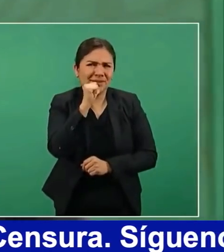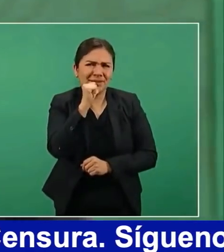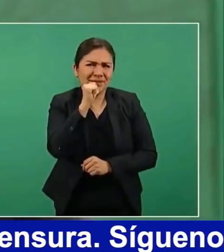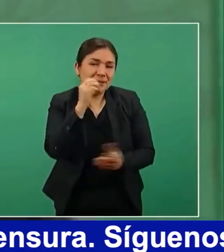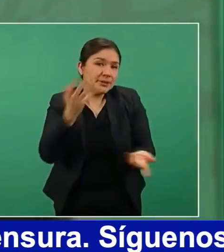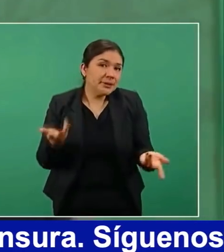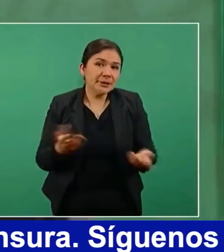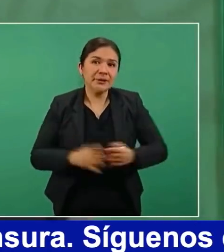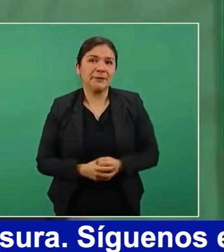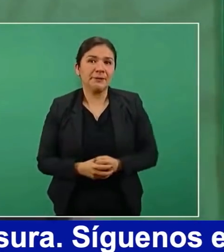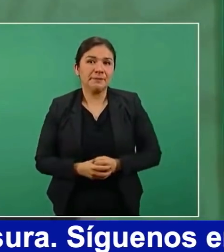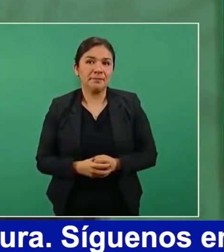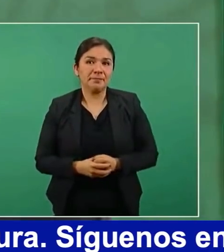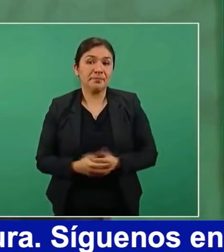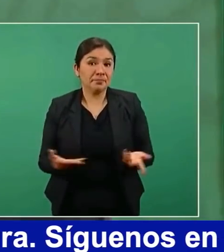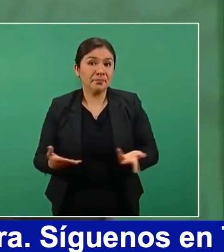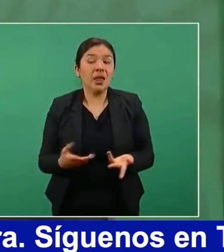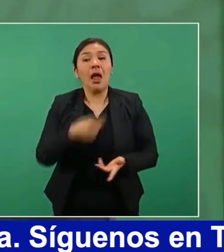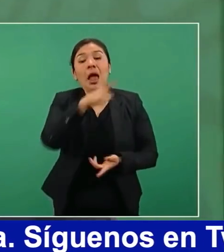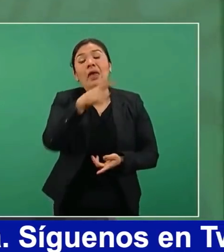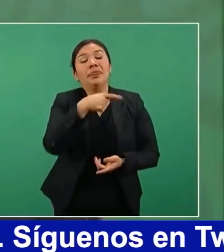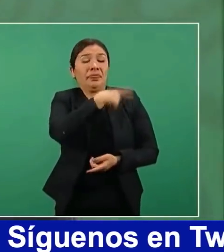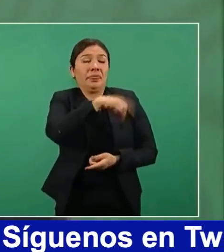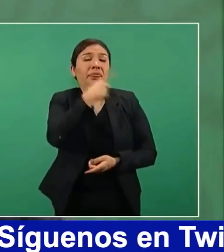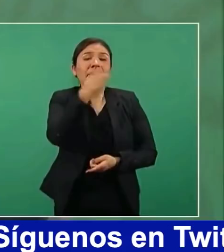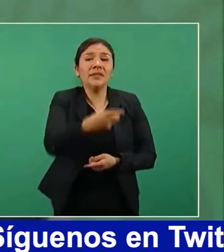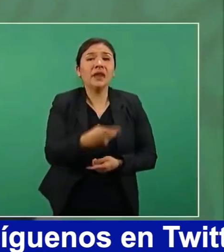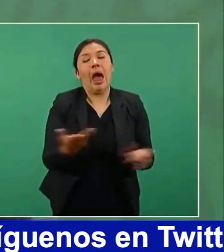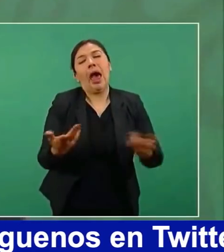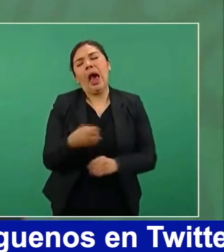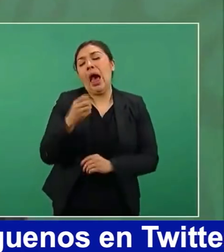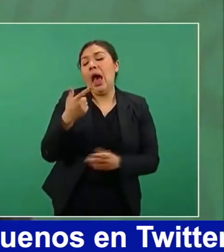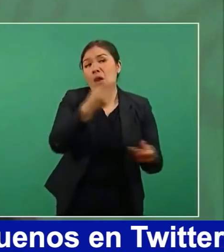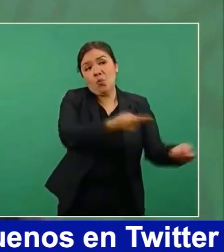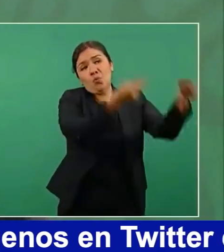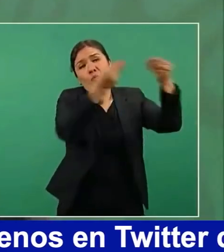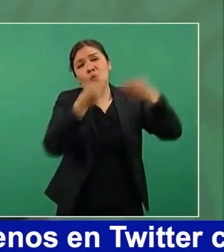Entonces, les mandaron las vacunas porque